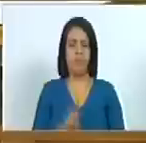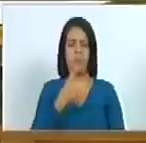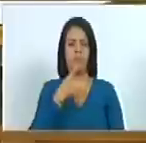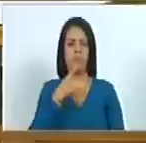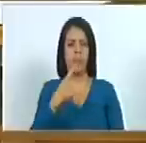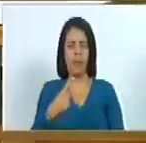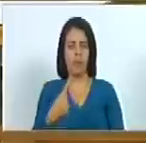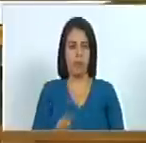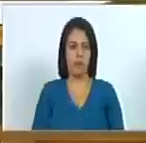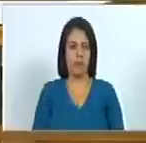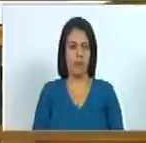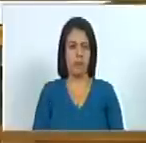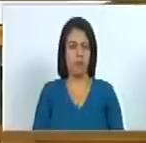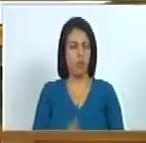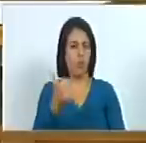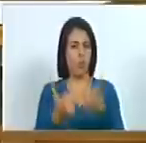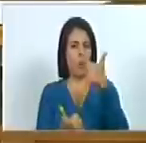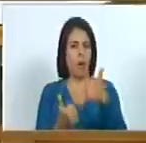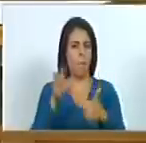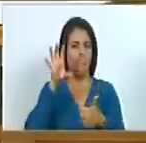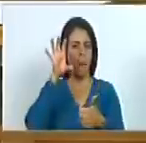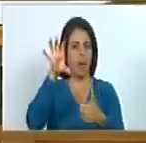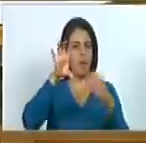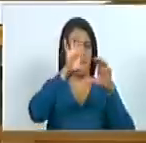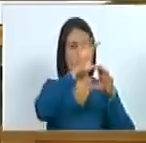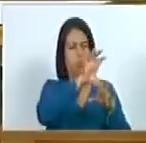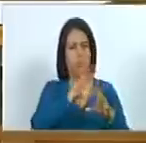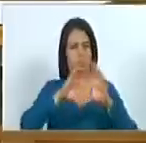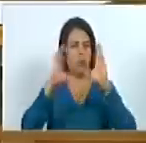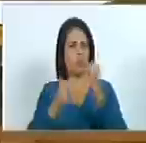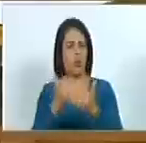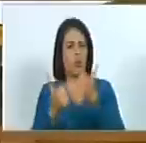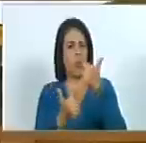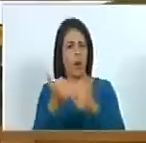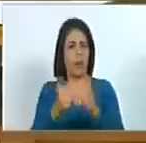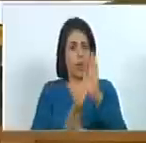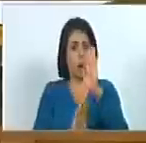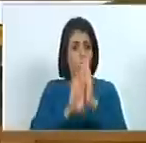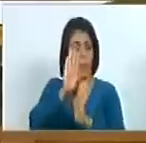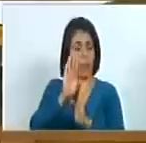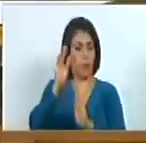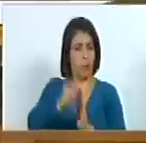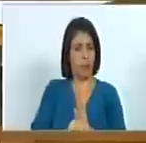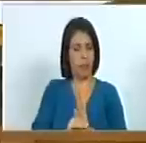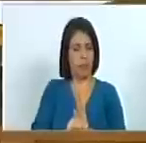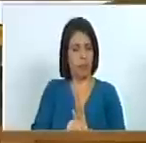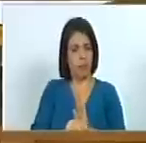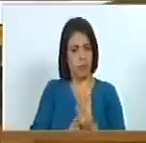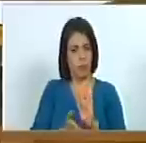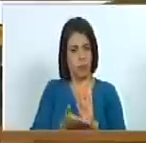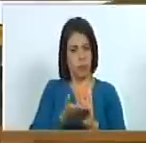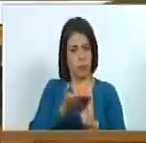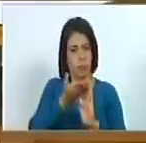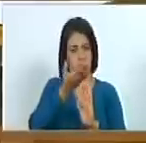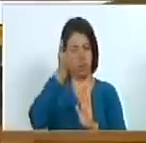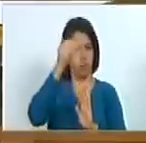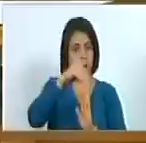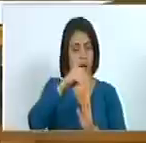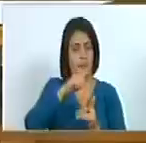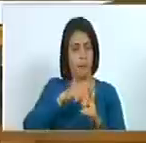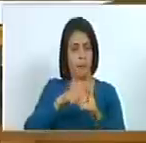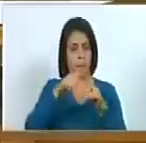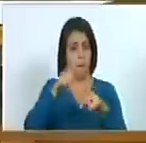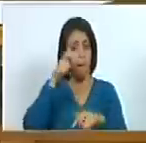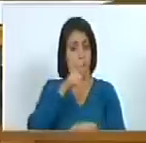Díganme, ¿en qué país del mundo el ingreso se incrementa de tal manera que